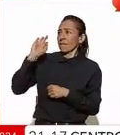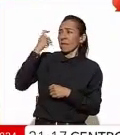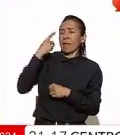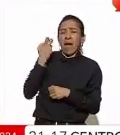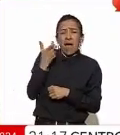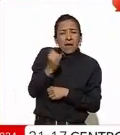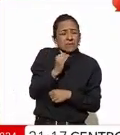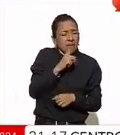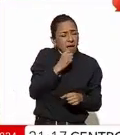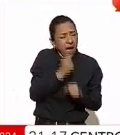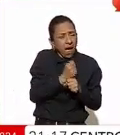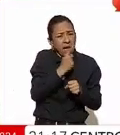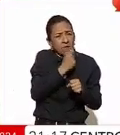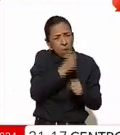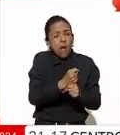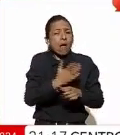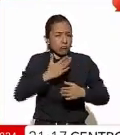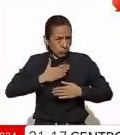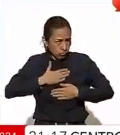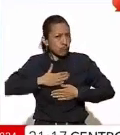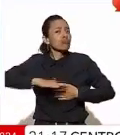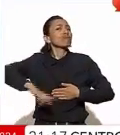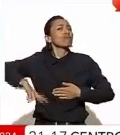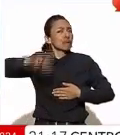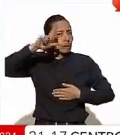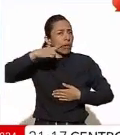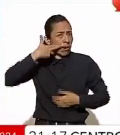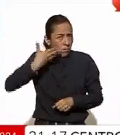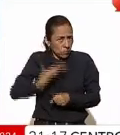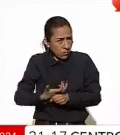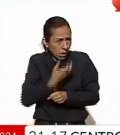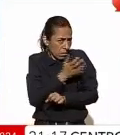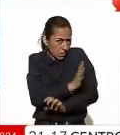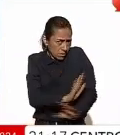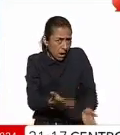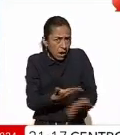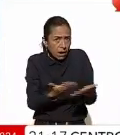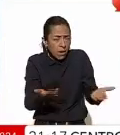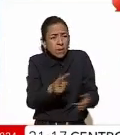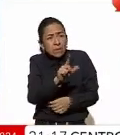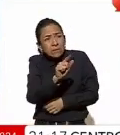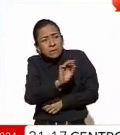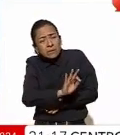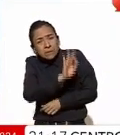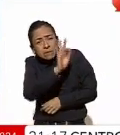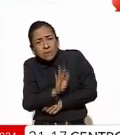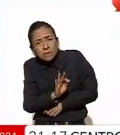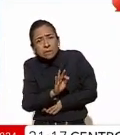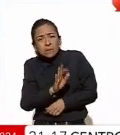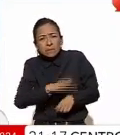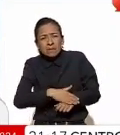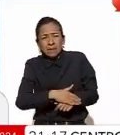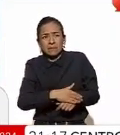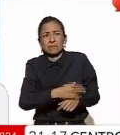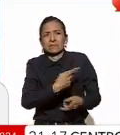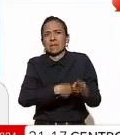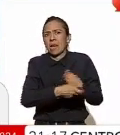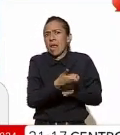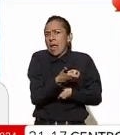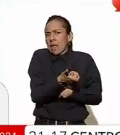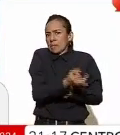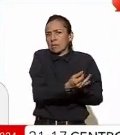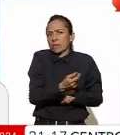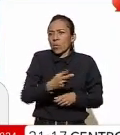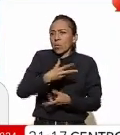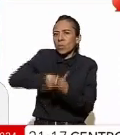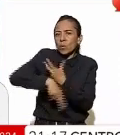décadas, y ahí me incluyo yo como responsable. Le quitamos hasta el 70% de los ingresos brutos, no de las utilidades. Le creamos a